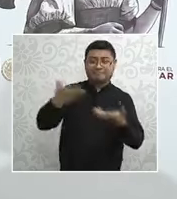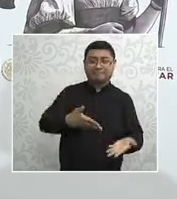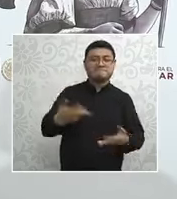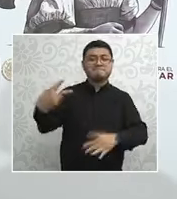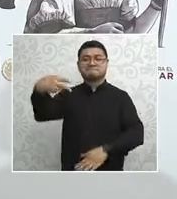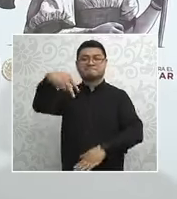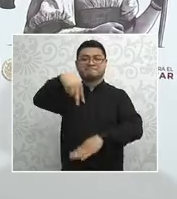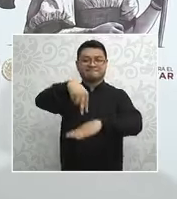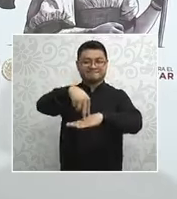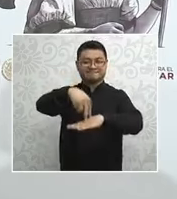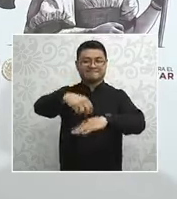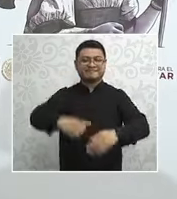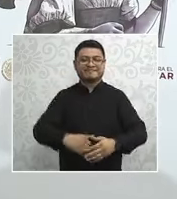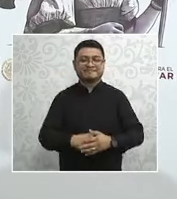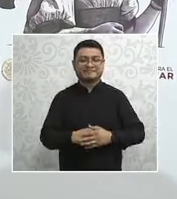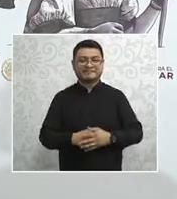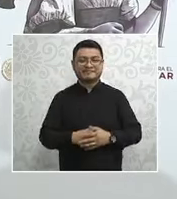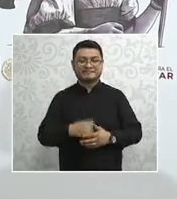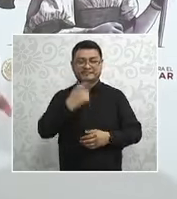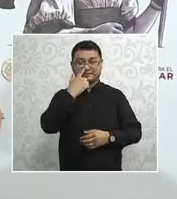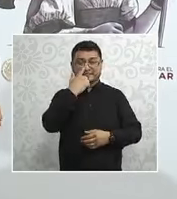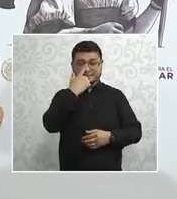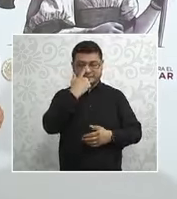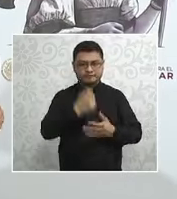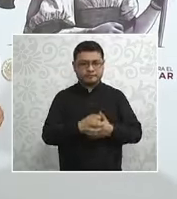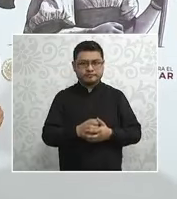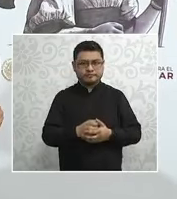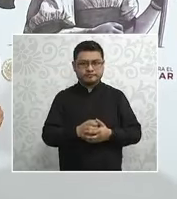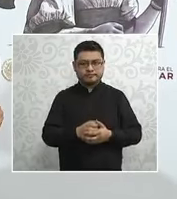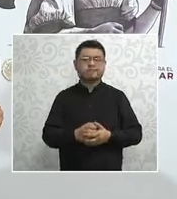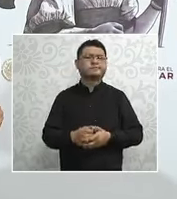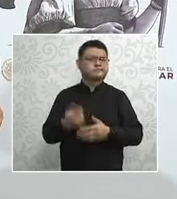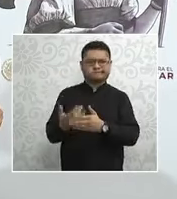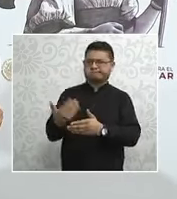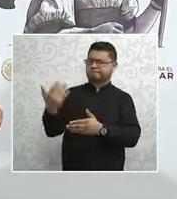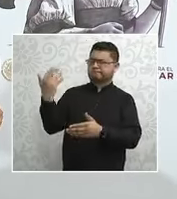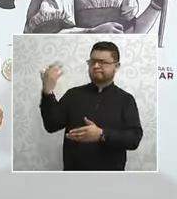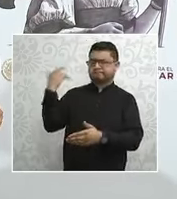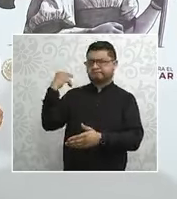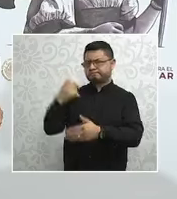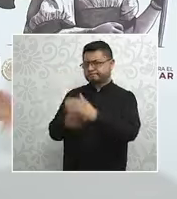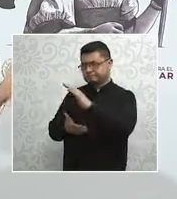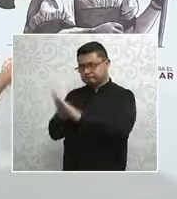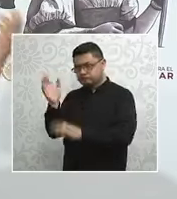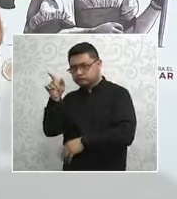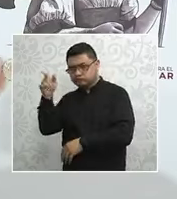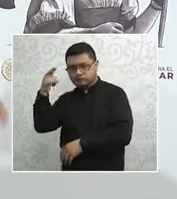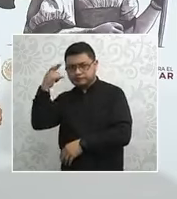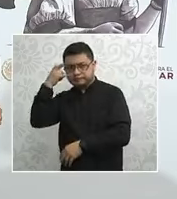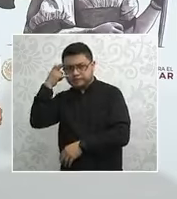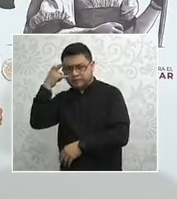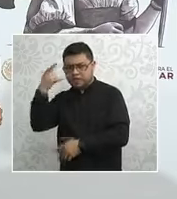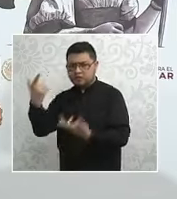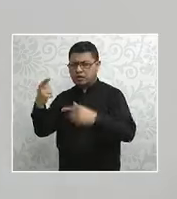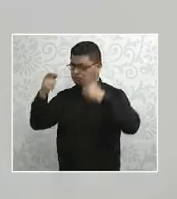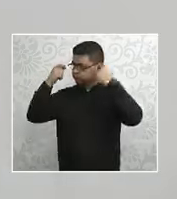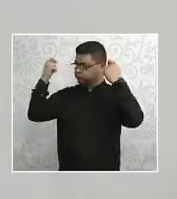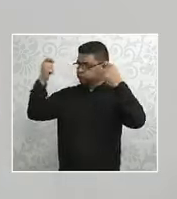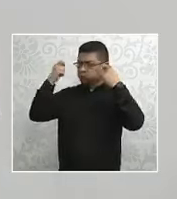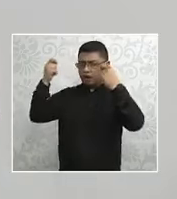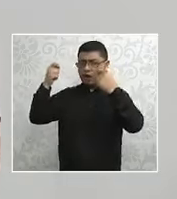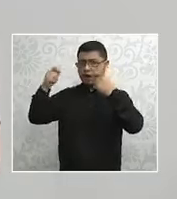aquí cuando estuvimos en Campeche en la campaña y después